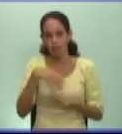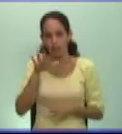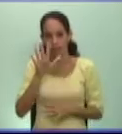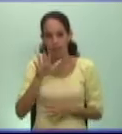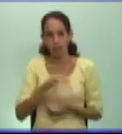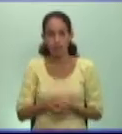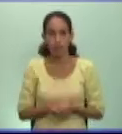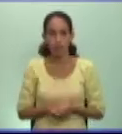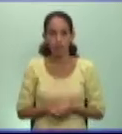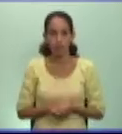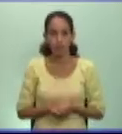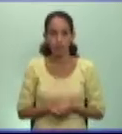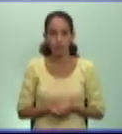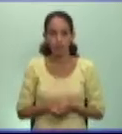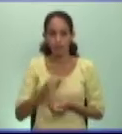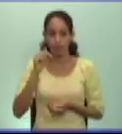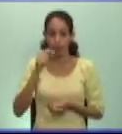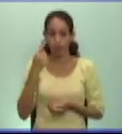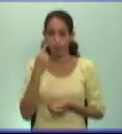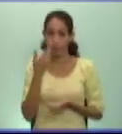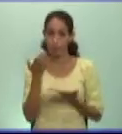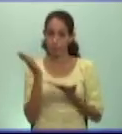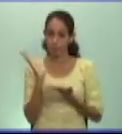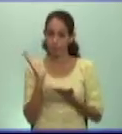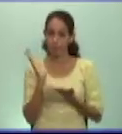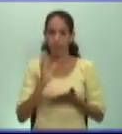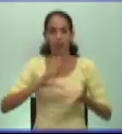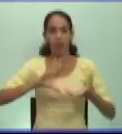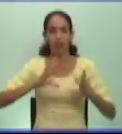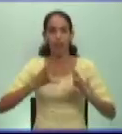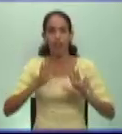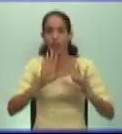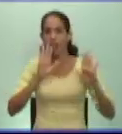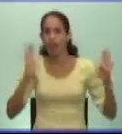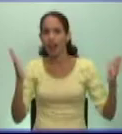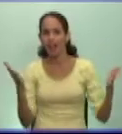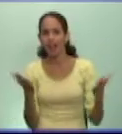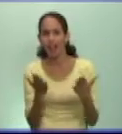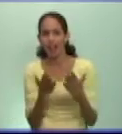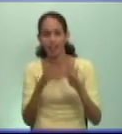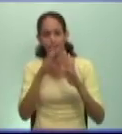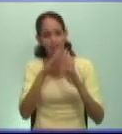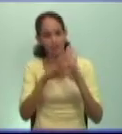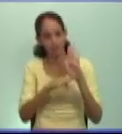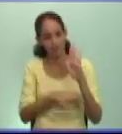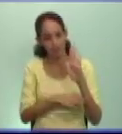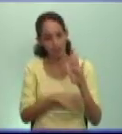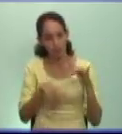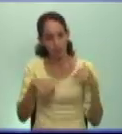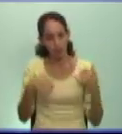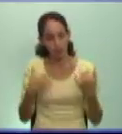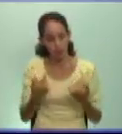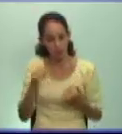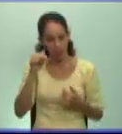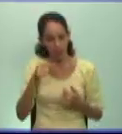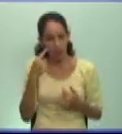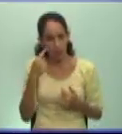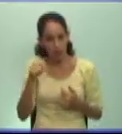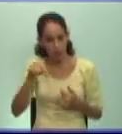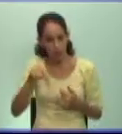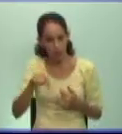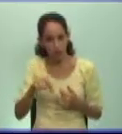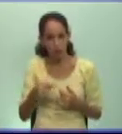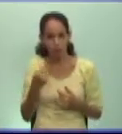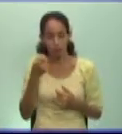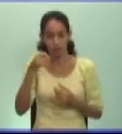yo? Miren allí, generalidades. Estoy hablando de 5 temas, pero ¿cuáles son las líneas que vamos a abordar en la clase de hoy? Ahí